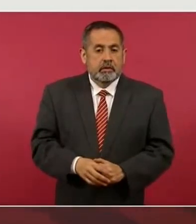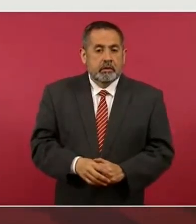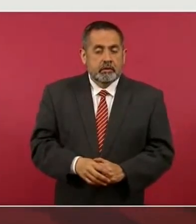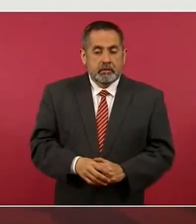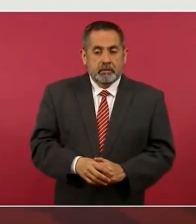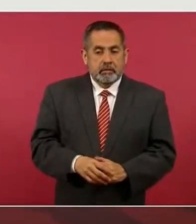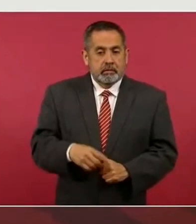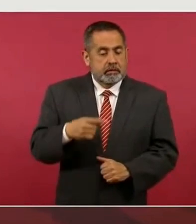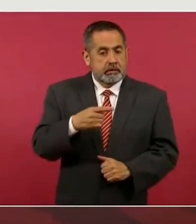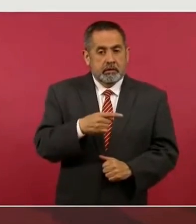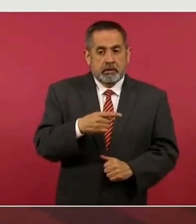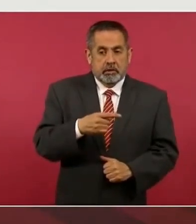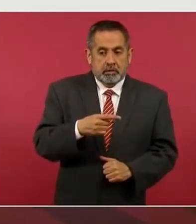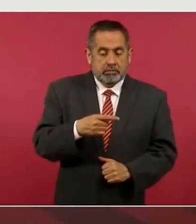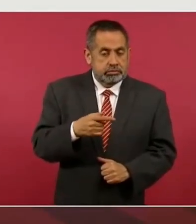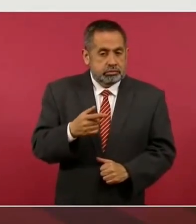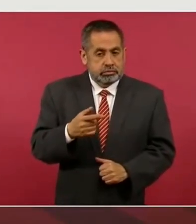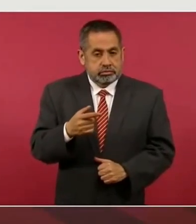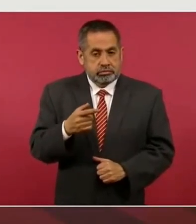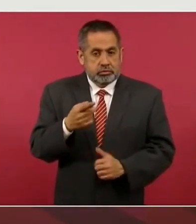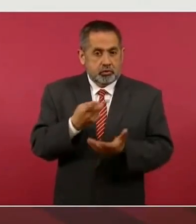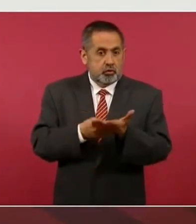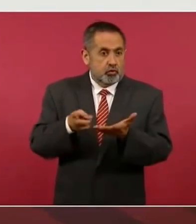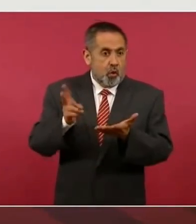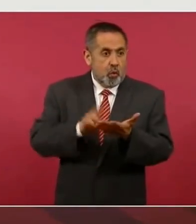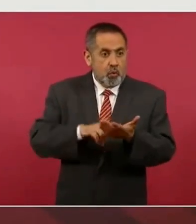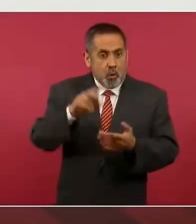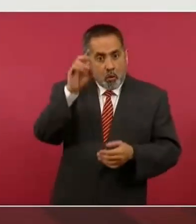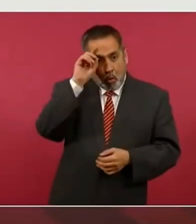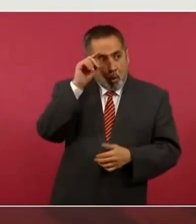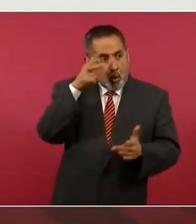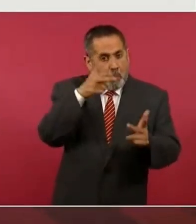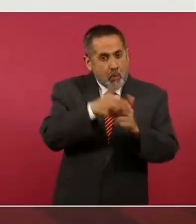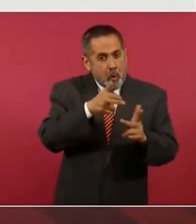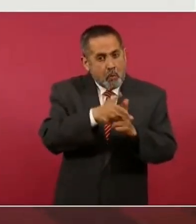13.181. Ese es el más del doble.